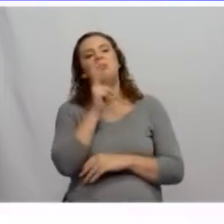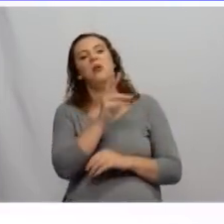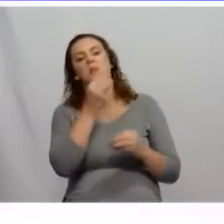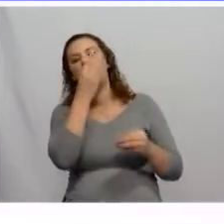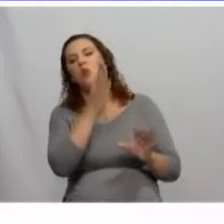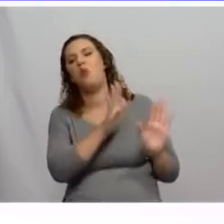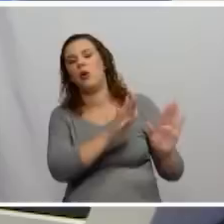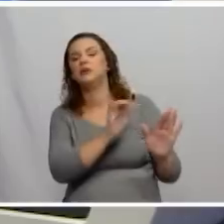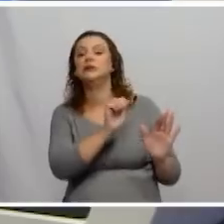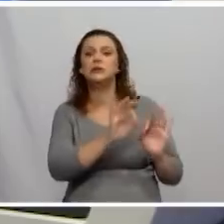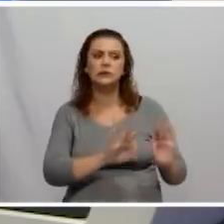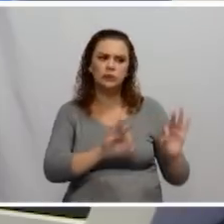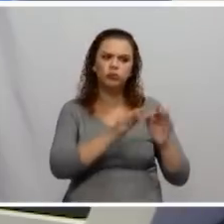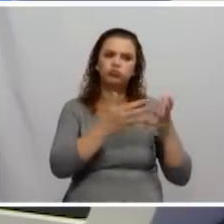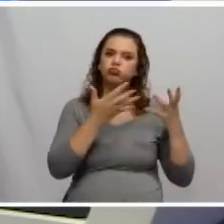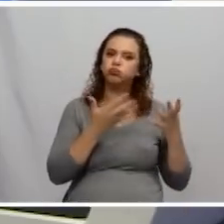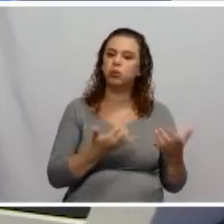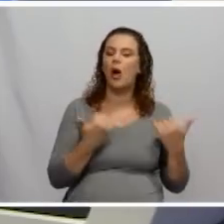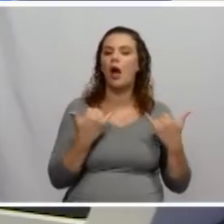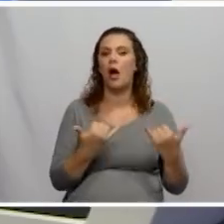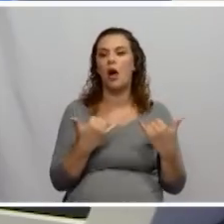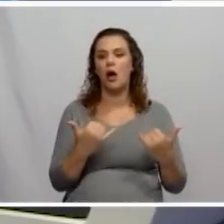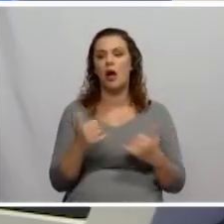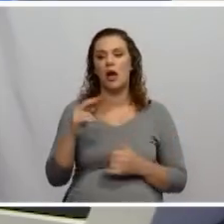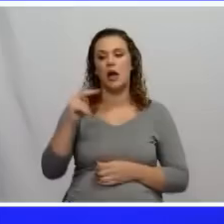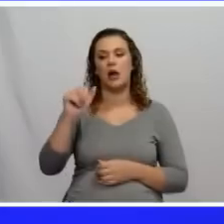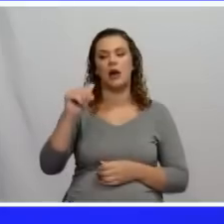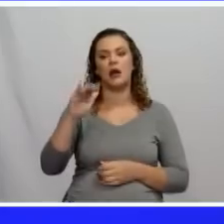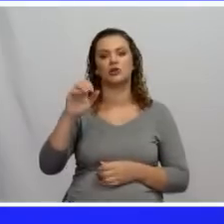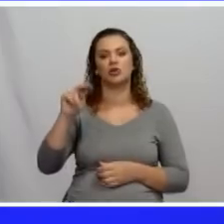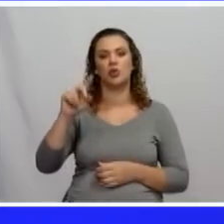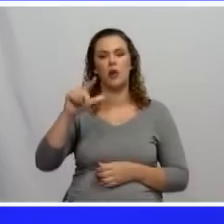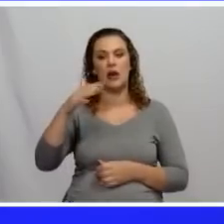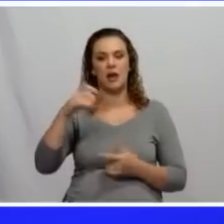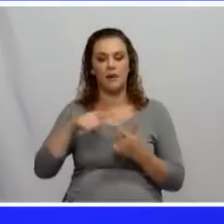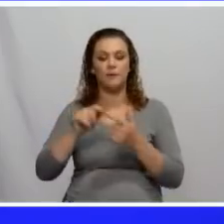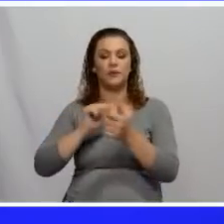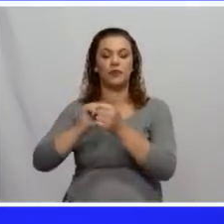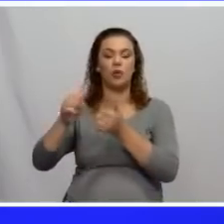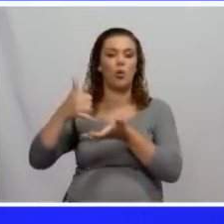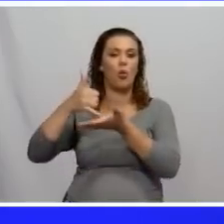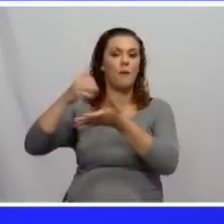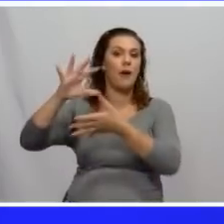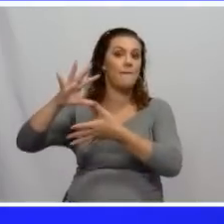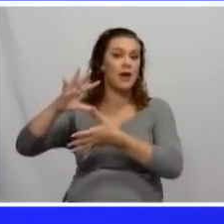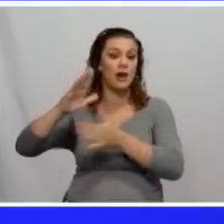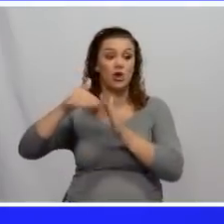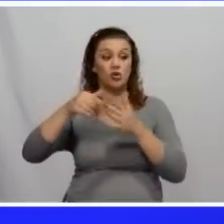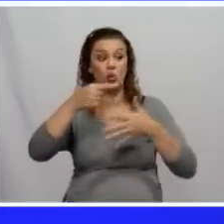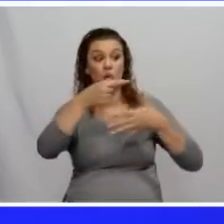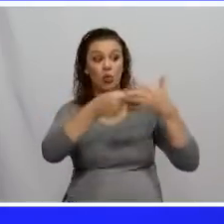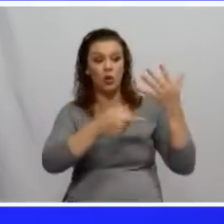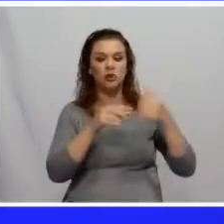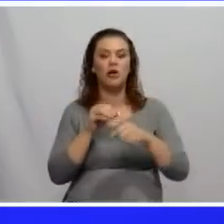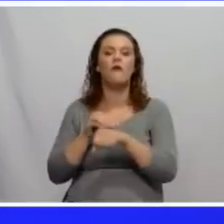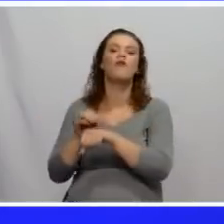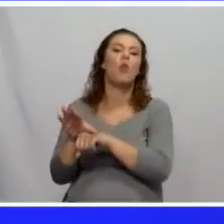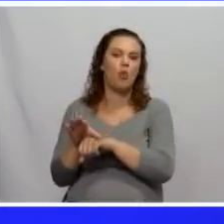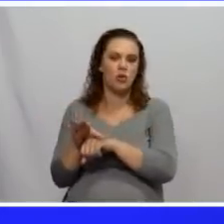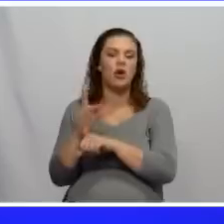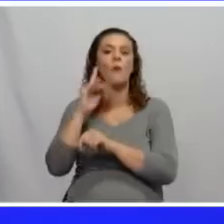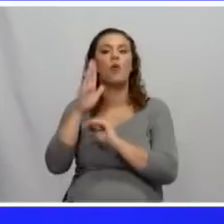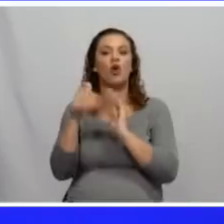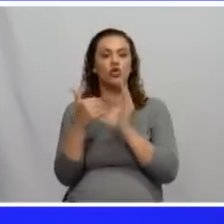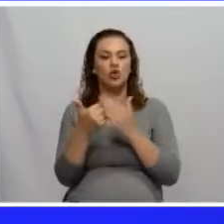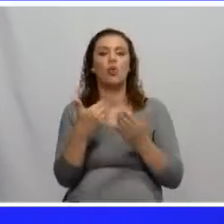le resta relevancia tiene un peso ahora que generation League clasificación a copa América o sea todo eso influye porque